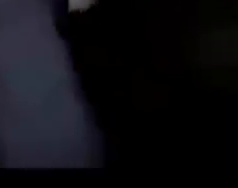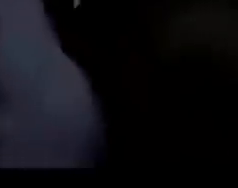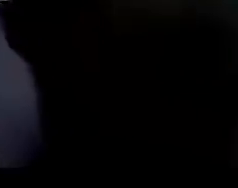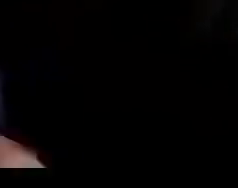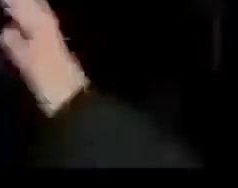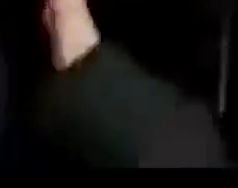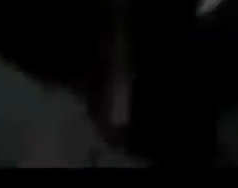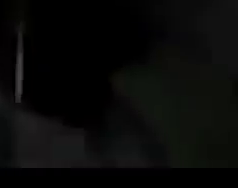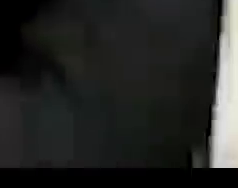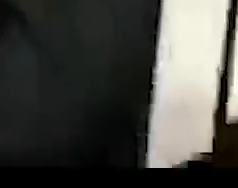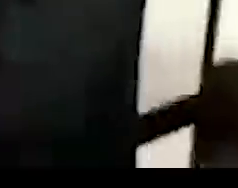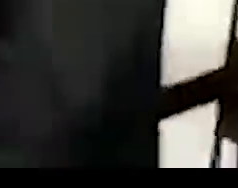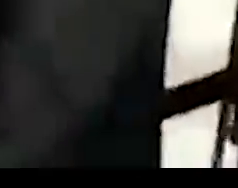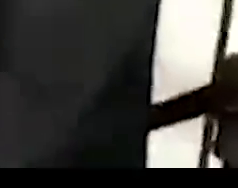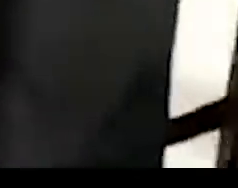venga más! ¡Venga más!